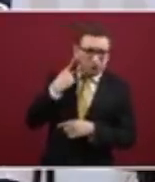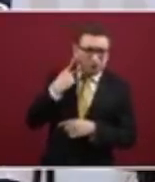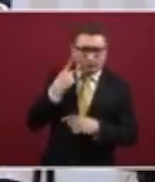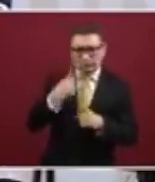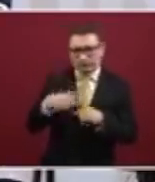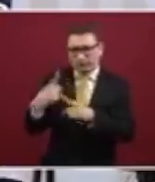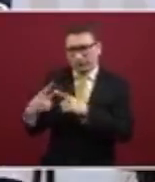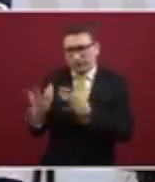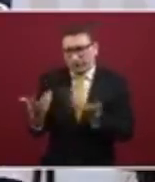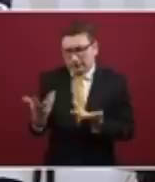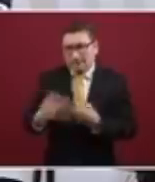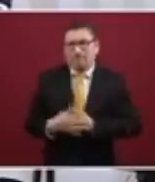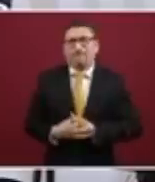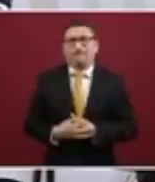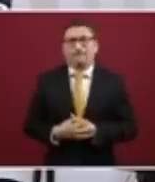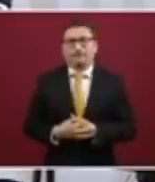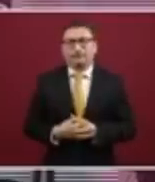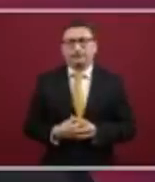como